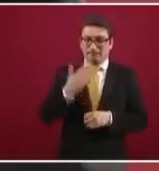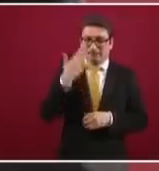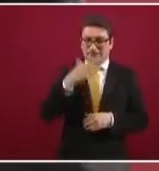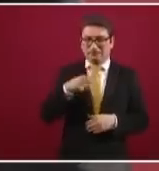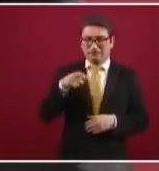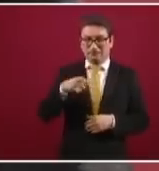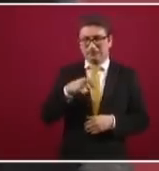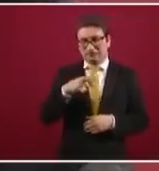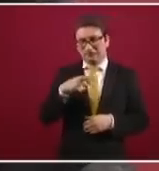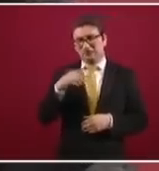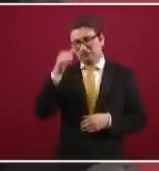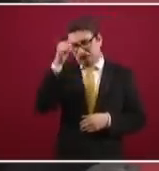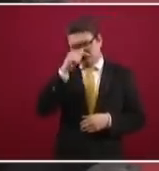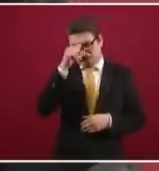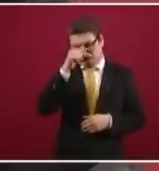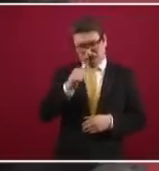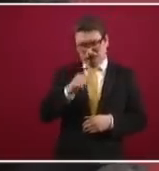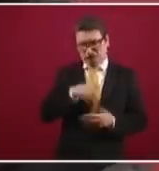en Chihuahua.